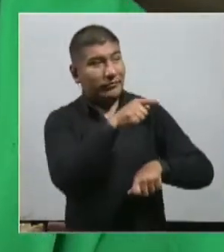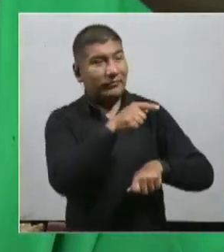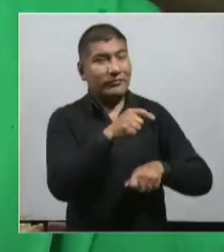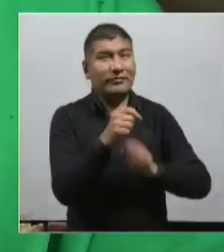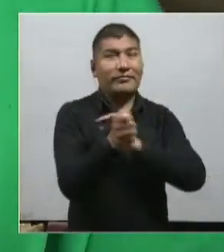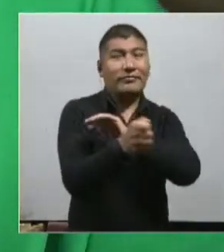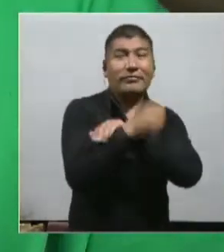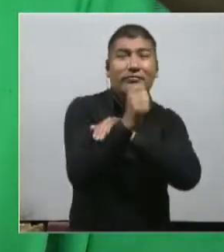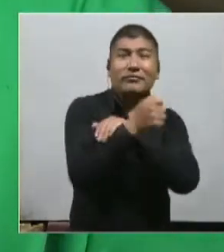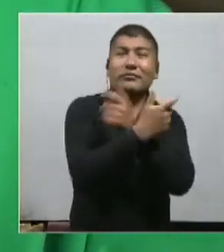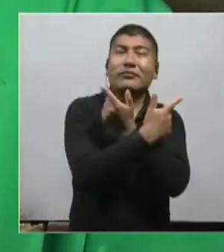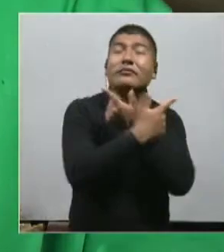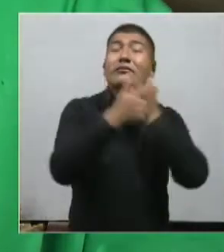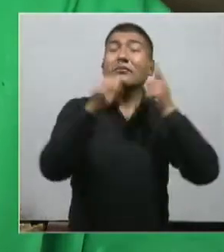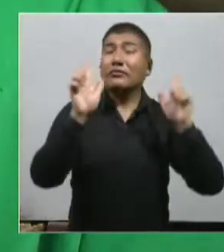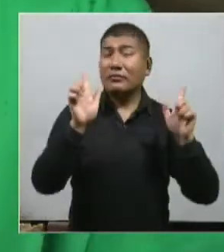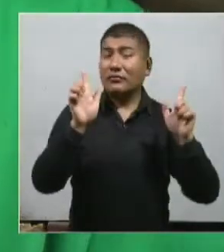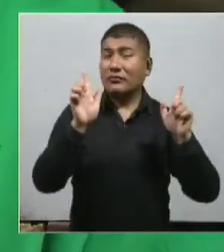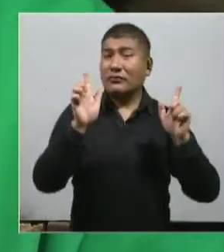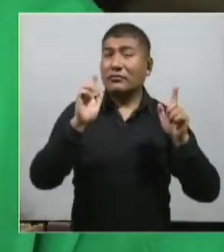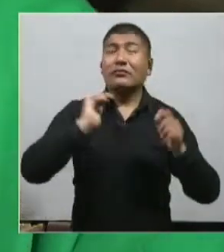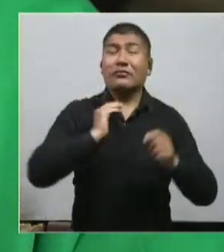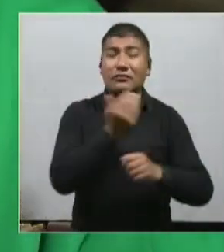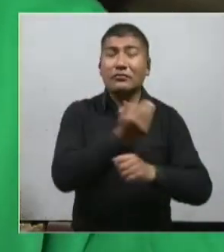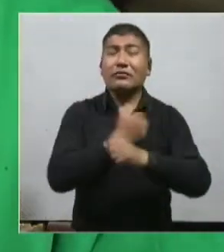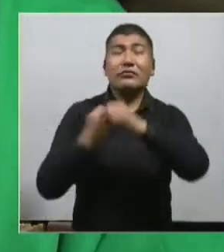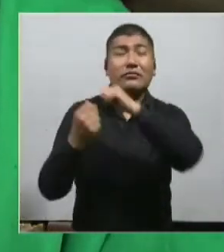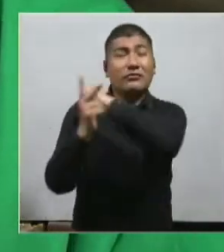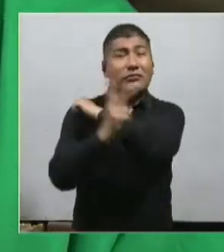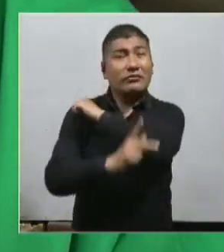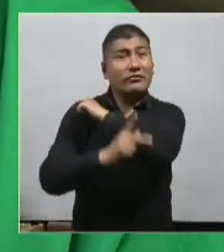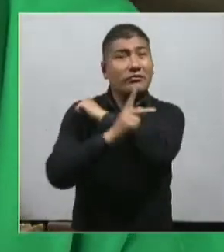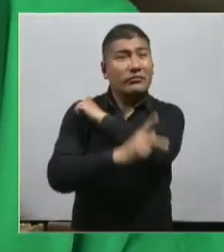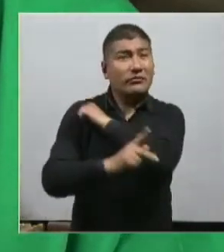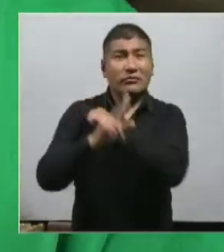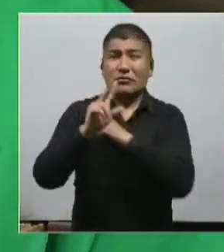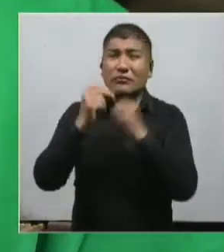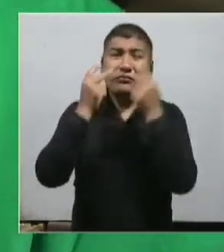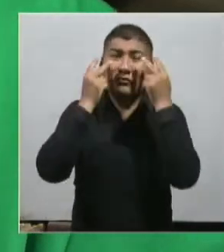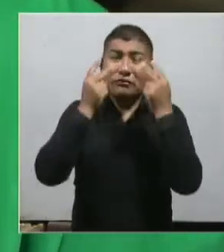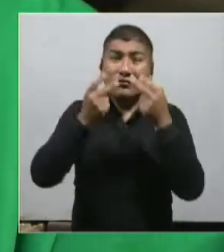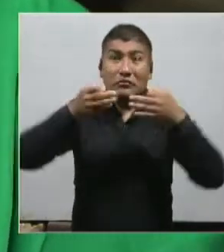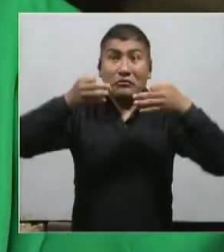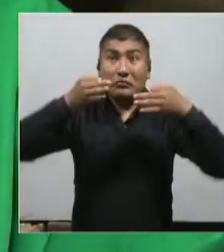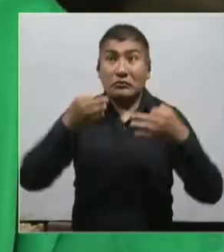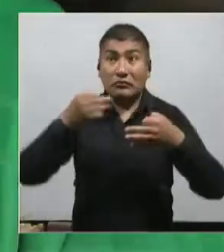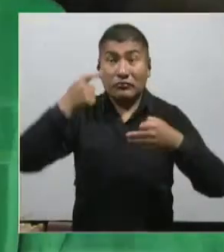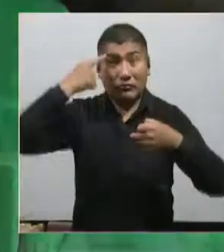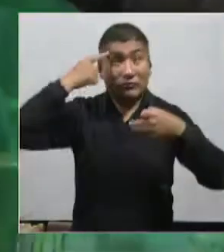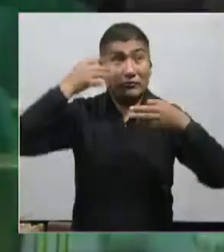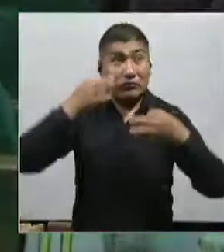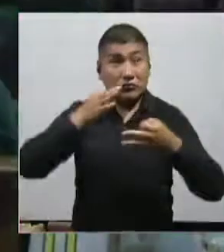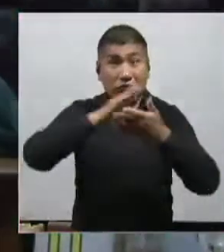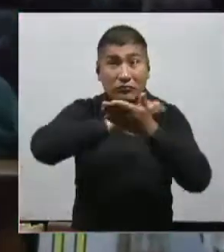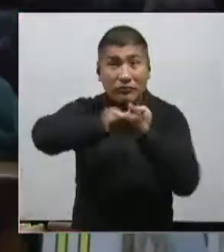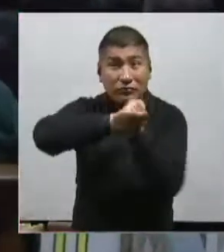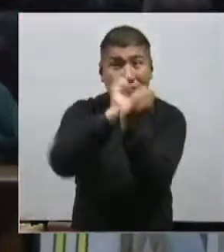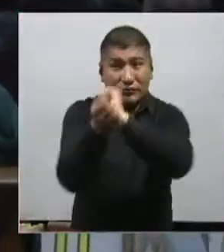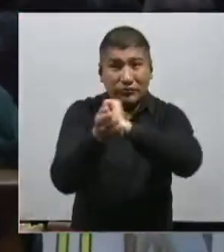quedar libres. En nuestro país no vemos una firme decisión de reforma de la